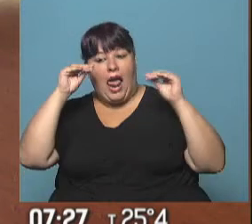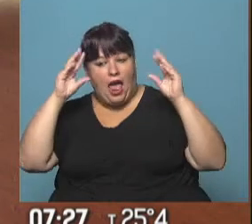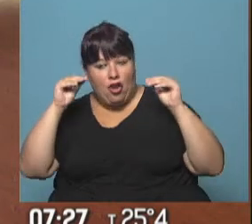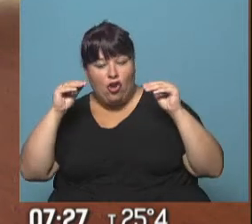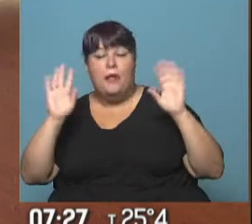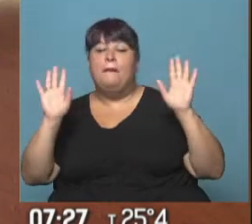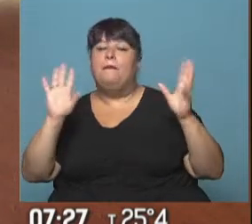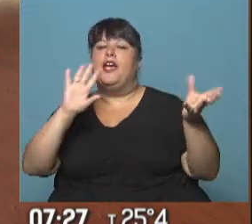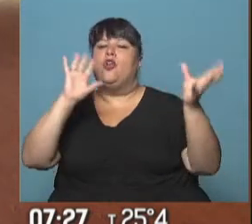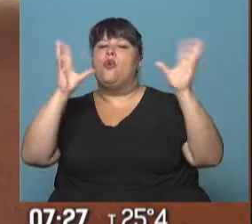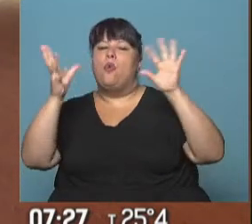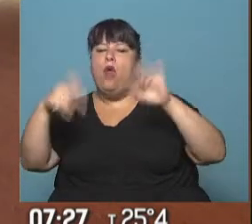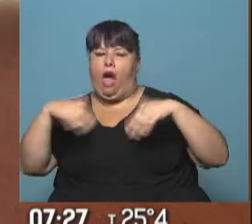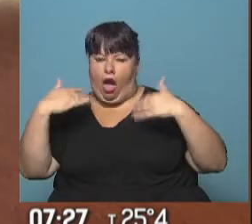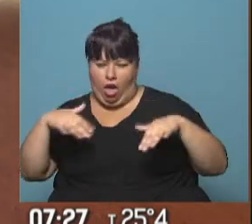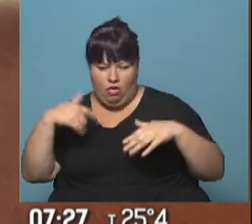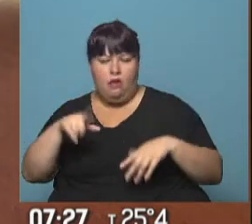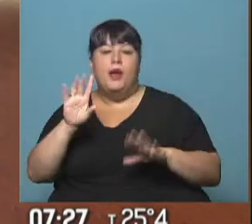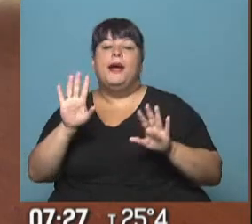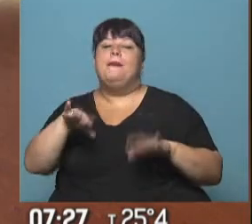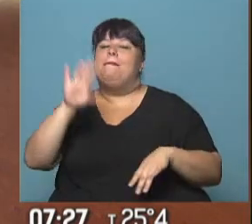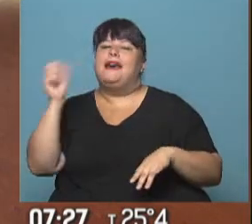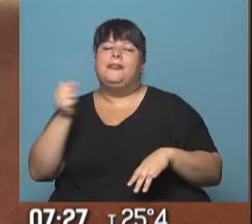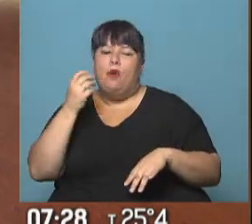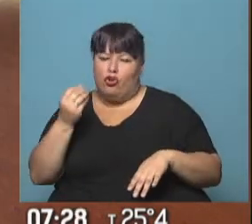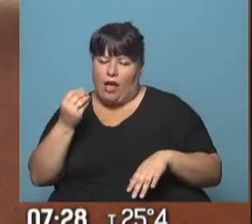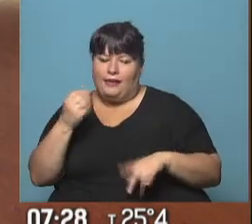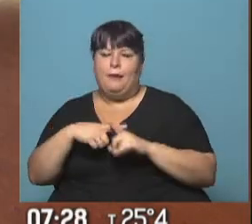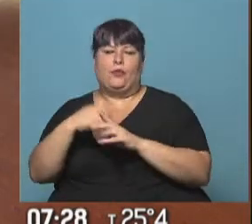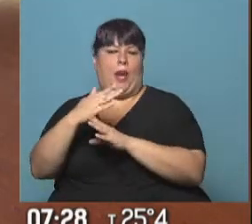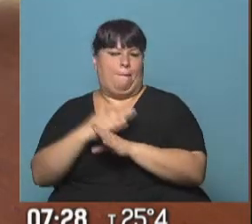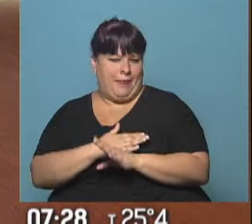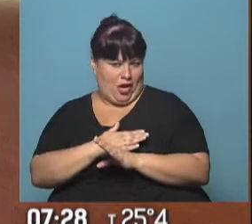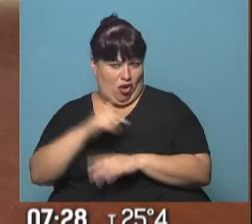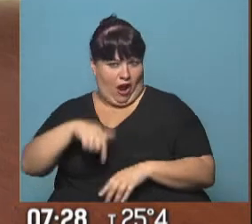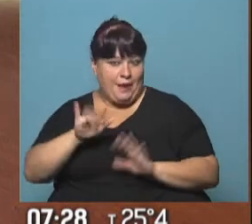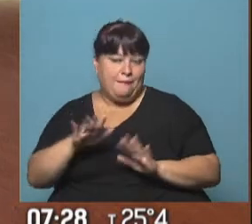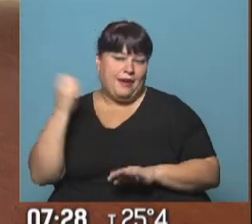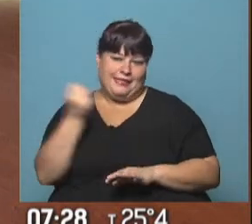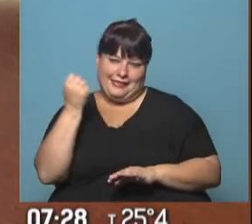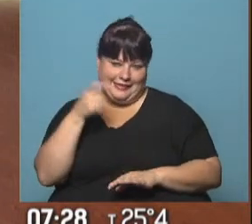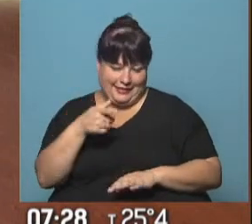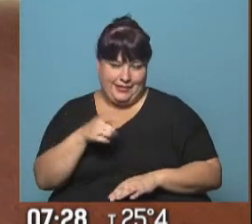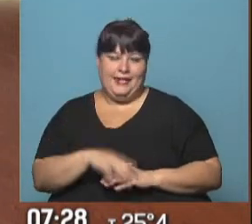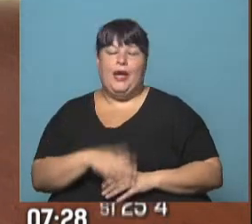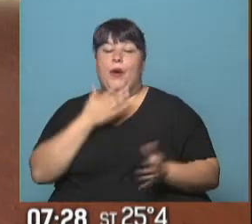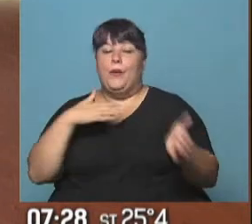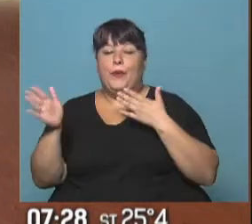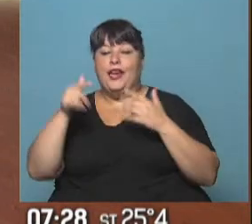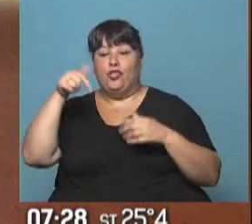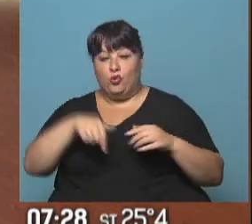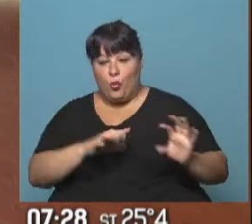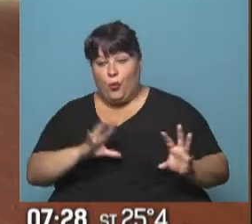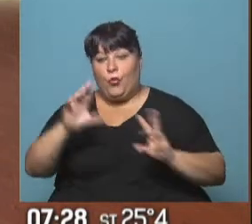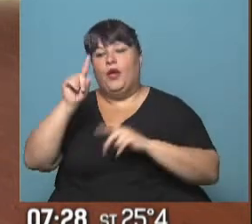noche, pero el cielo quedará con abundante nubosidad, pero lo más importante es el descenso de temperatura que estamos esperando todos. El viento cambiará del sector